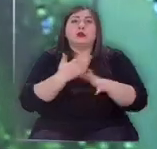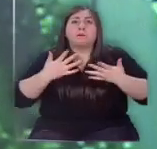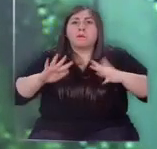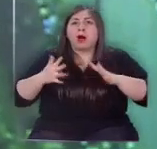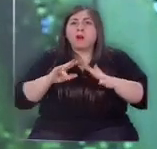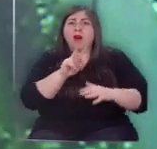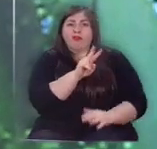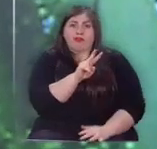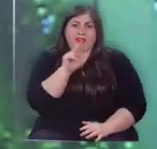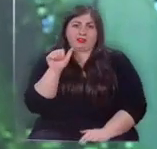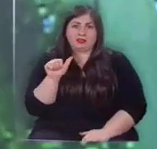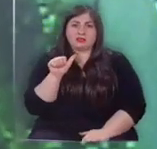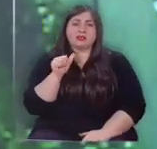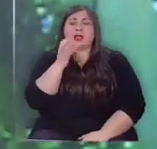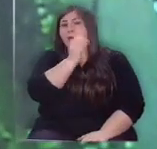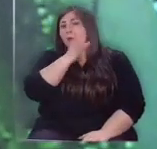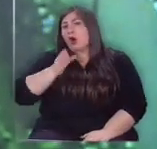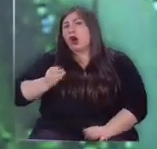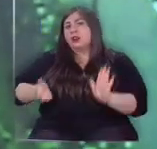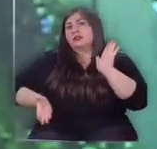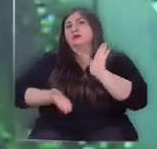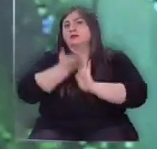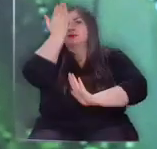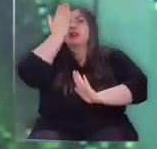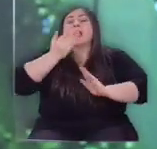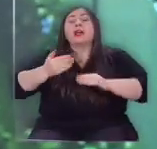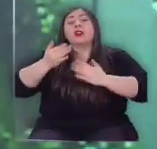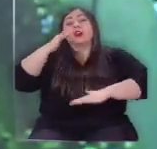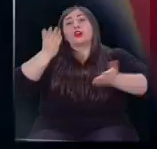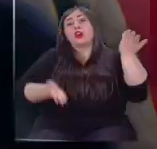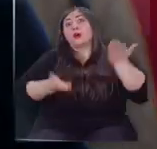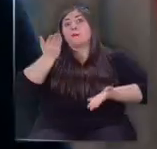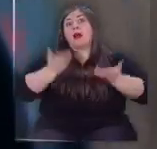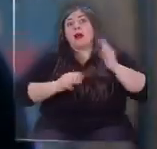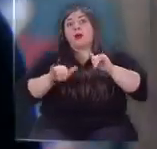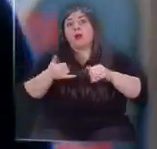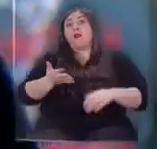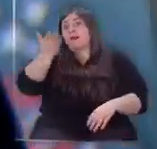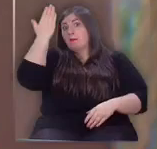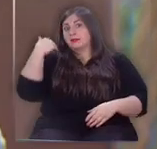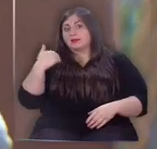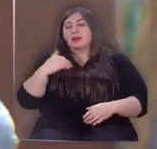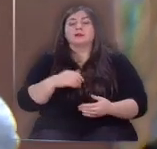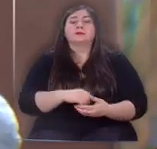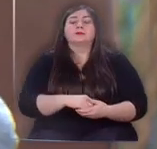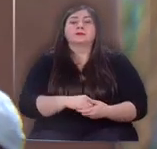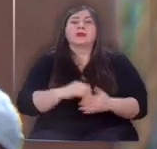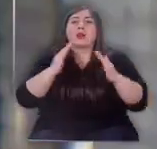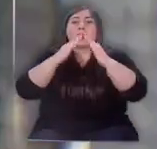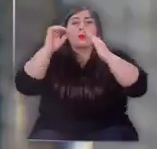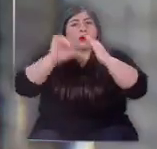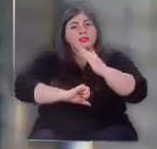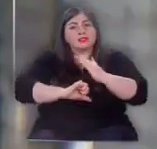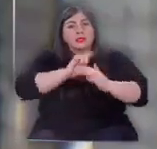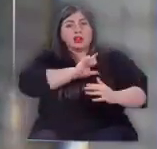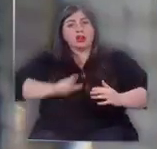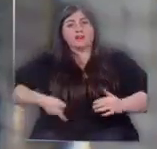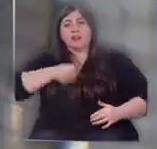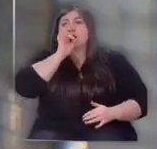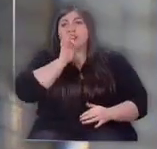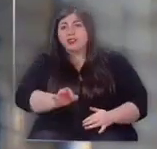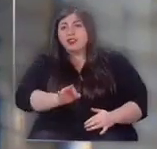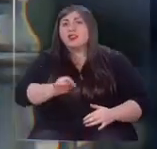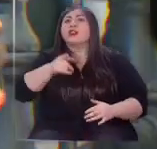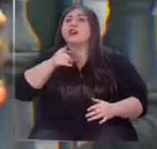un 26% de aumento respecto al jueves pasado. Las cuarentenas, ha dicho el gobierno, son dinámicas